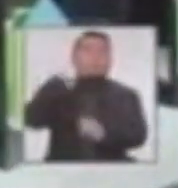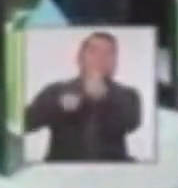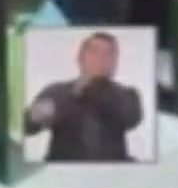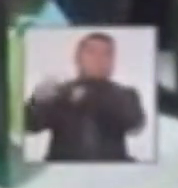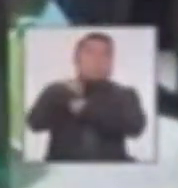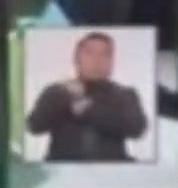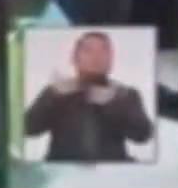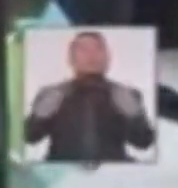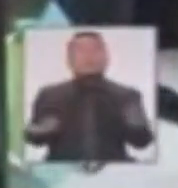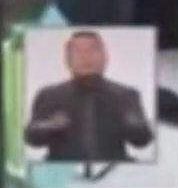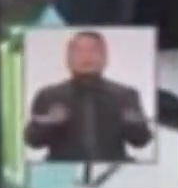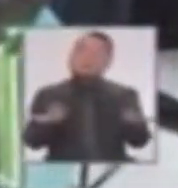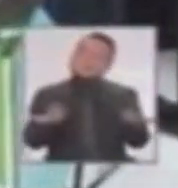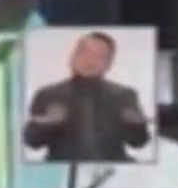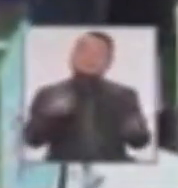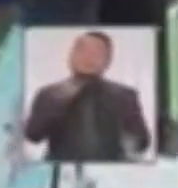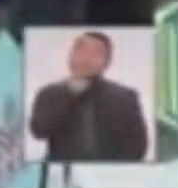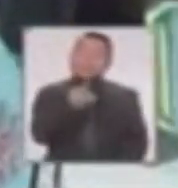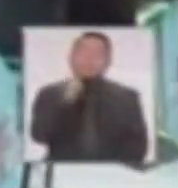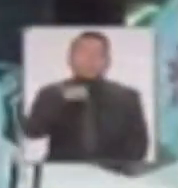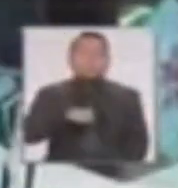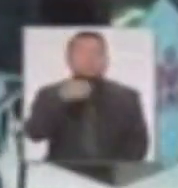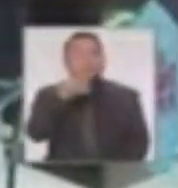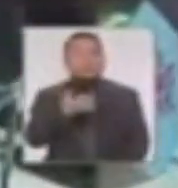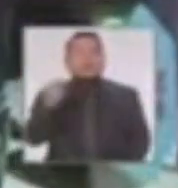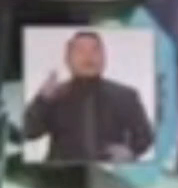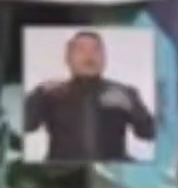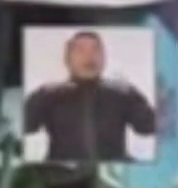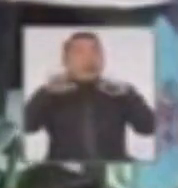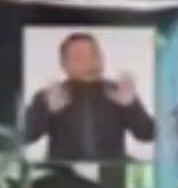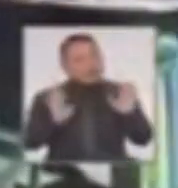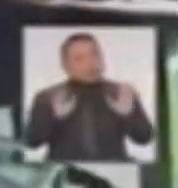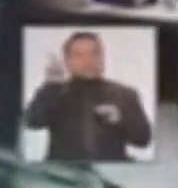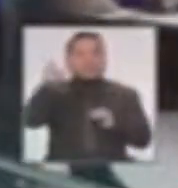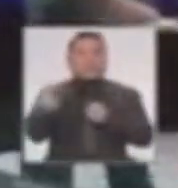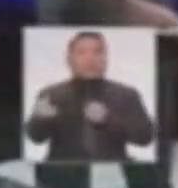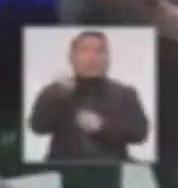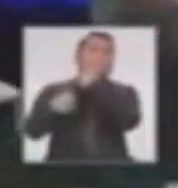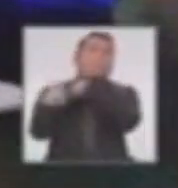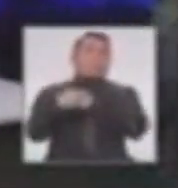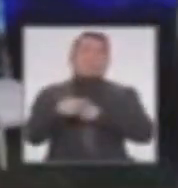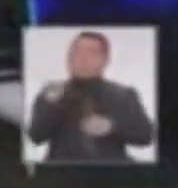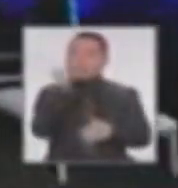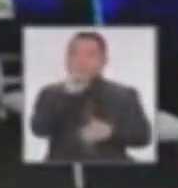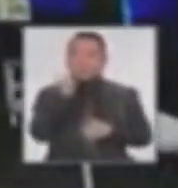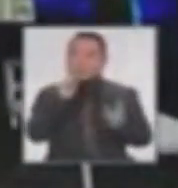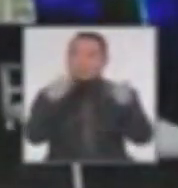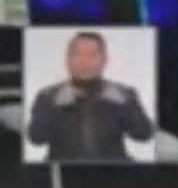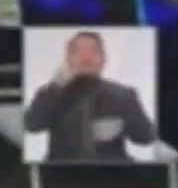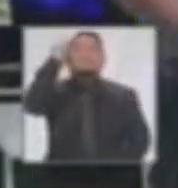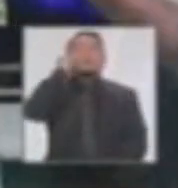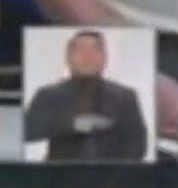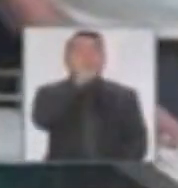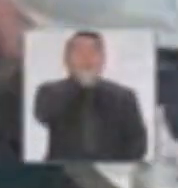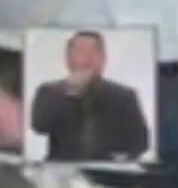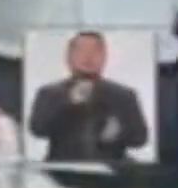puso en chorrillos mientras tanto, lo cual es muy peligroso para cualquier político, porque si yo te quiero sacar de carrera, no, te investigo, y mientras te